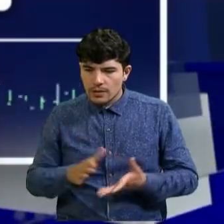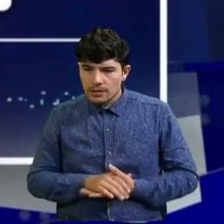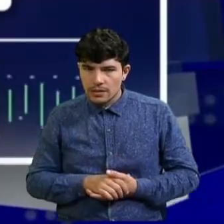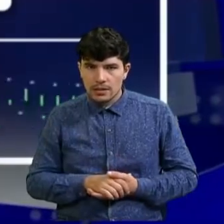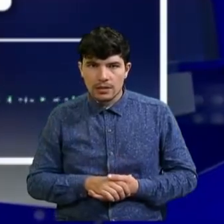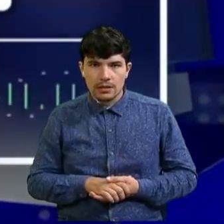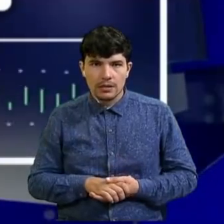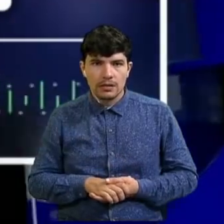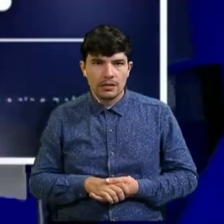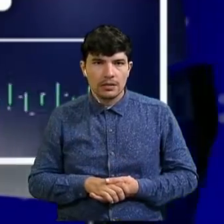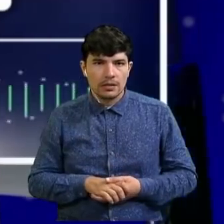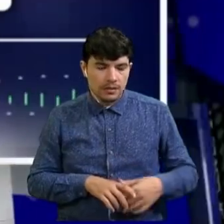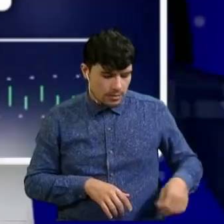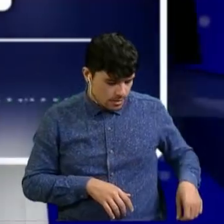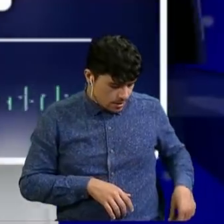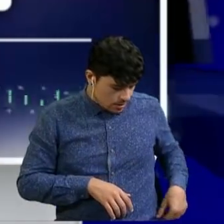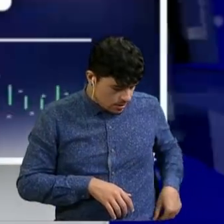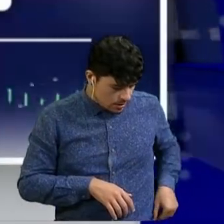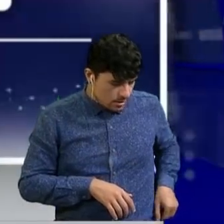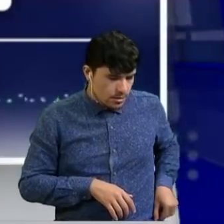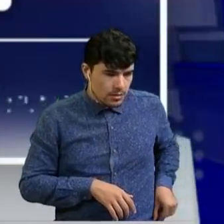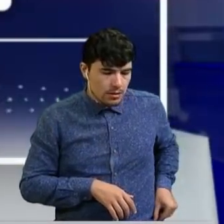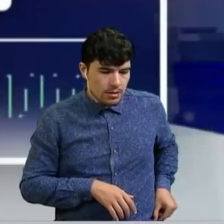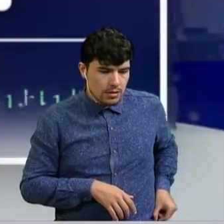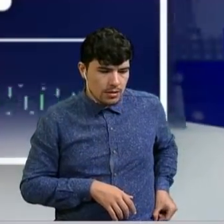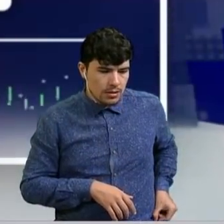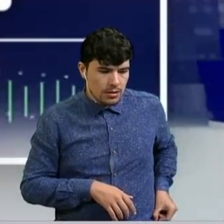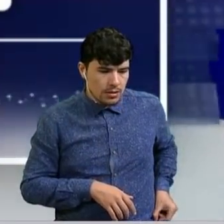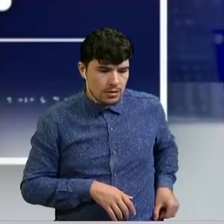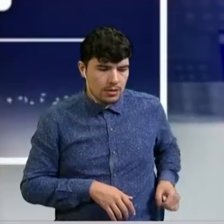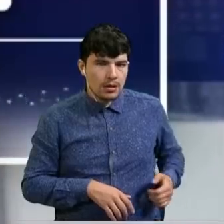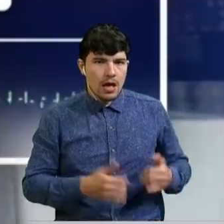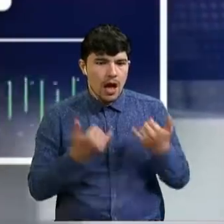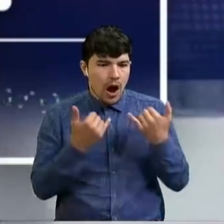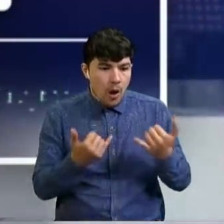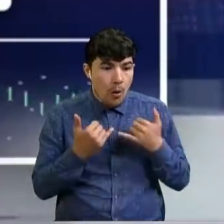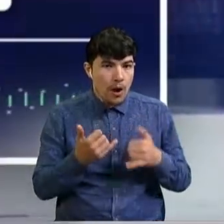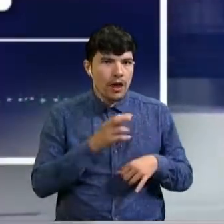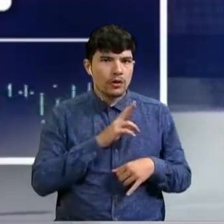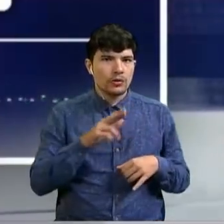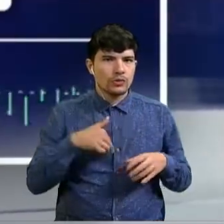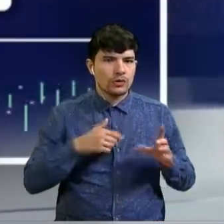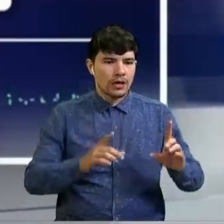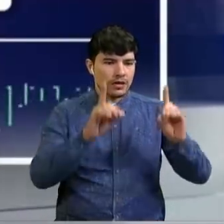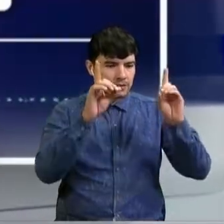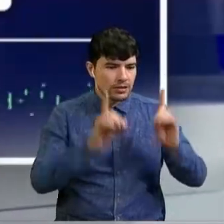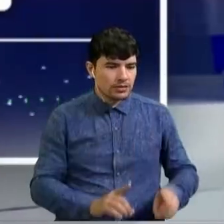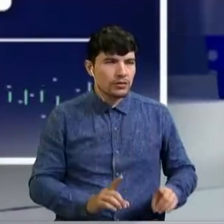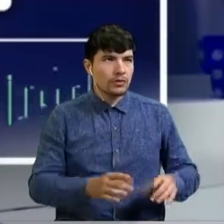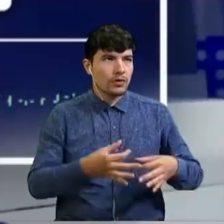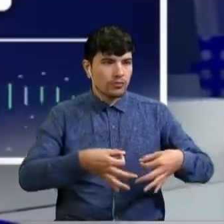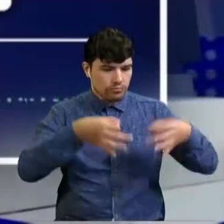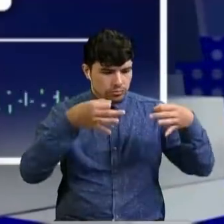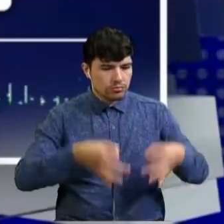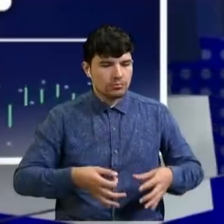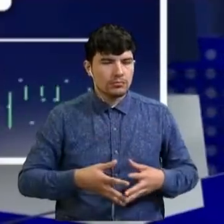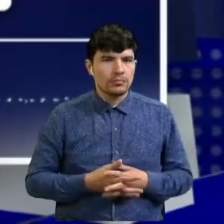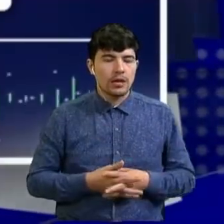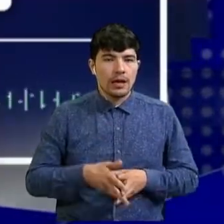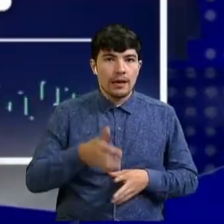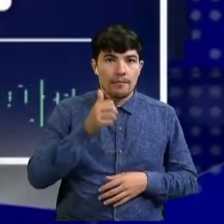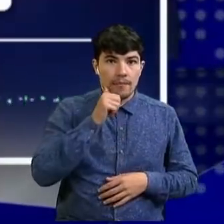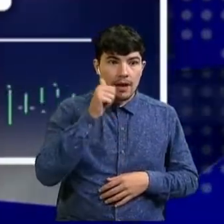hablé con el hombre del desayuno. Entonces, ahora lo que hay que es definir de fondo. Entonces,